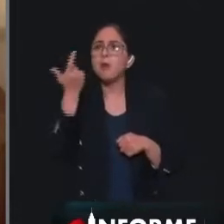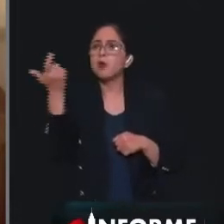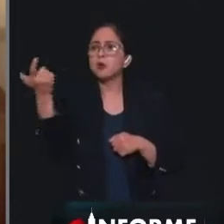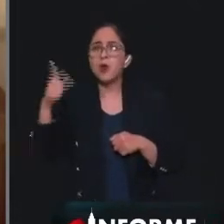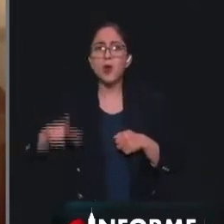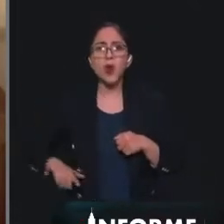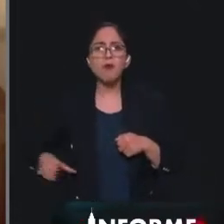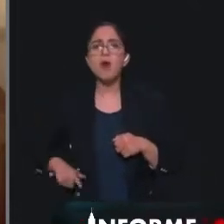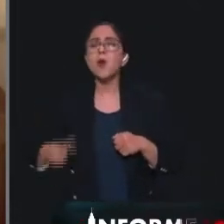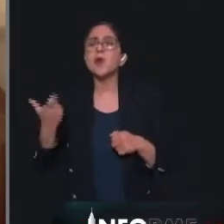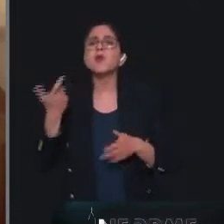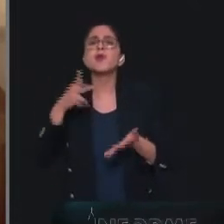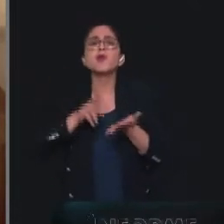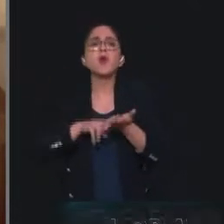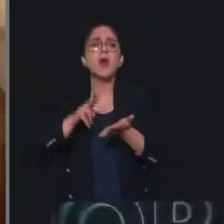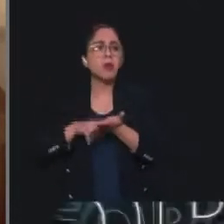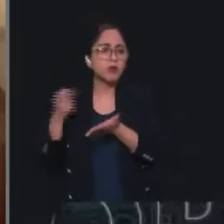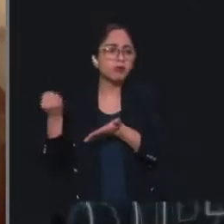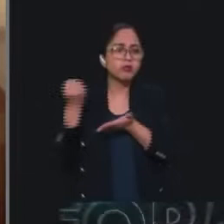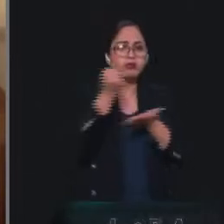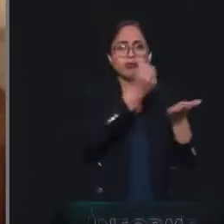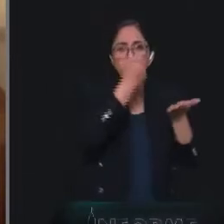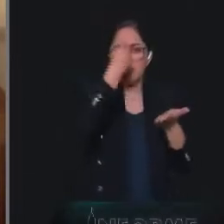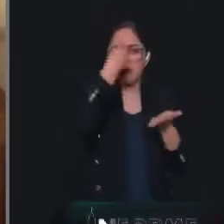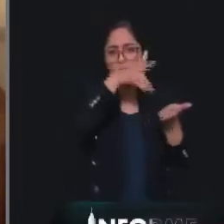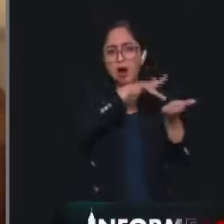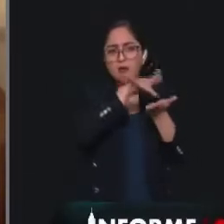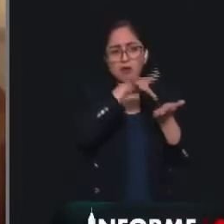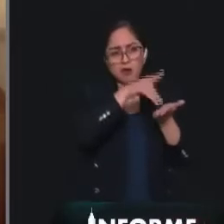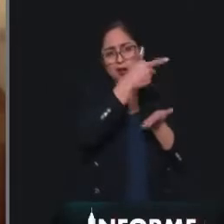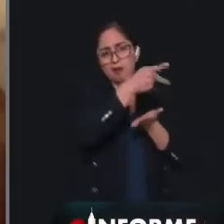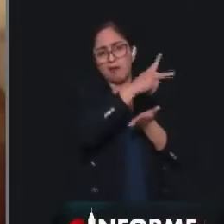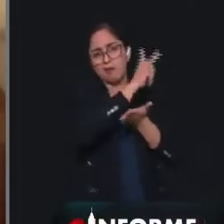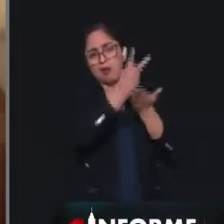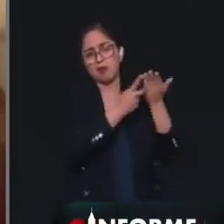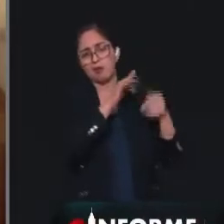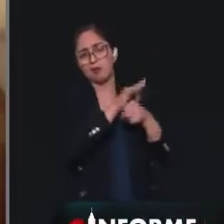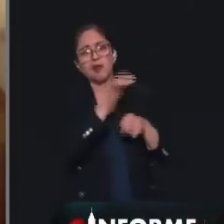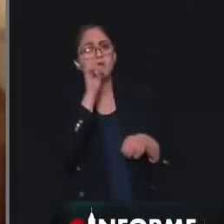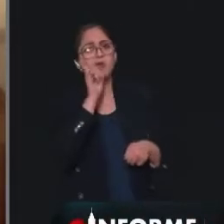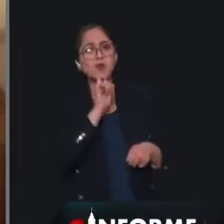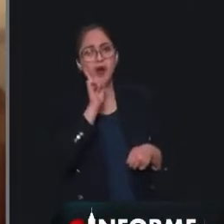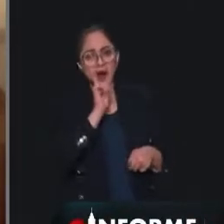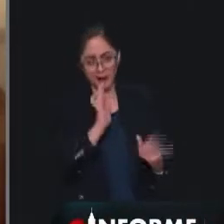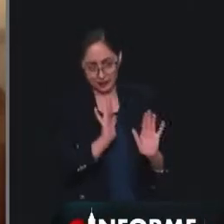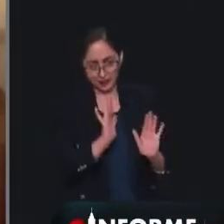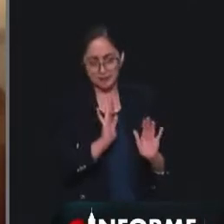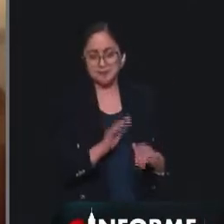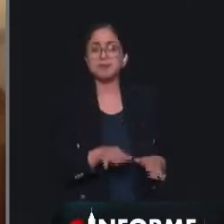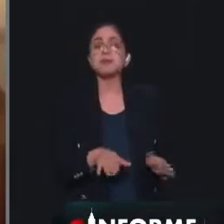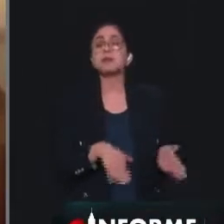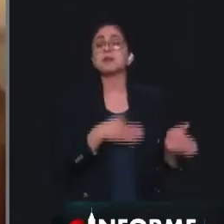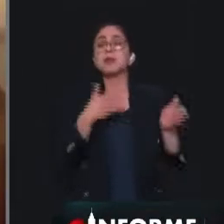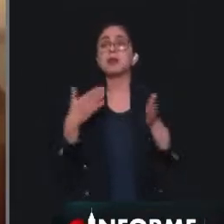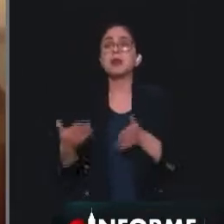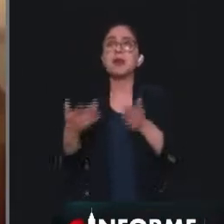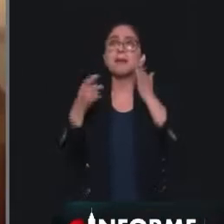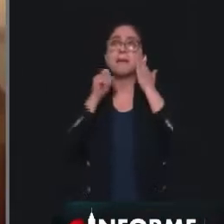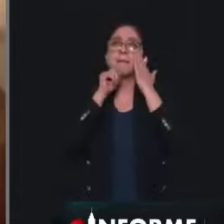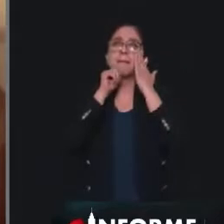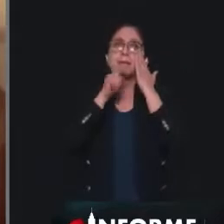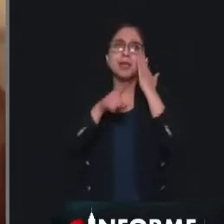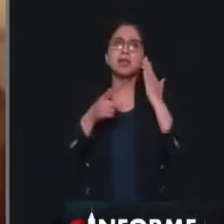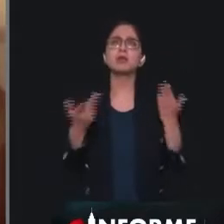Entonces, creo que va por ahí, y creo que también haríamos bien en tratar de